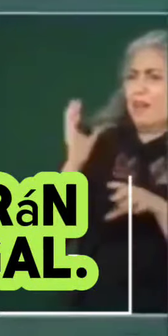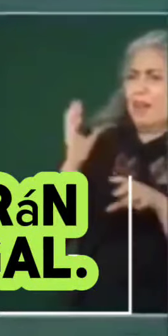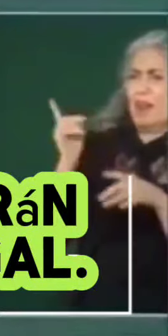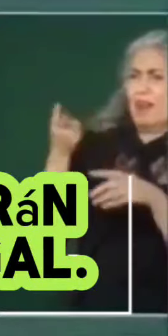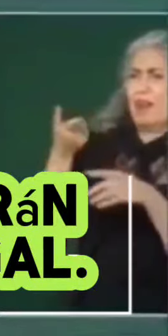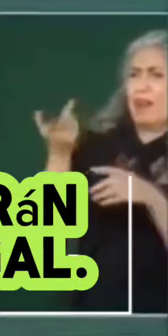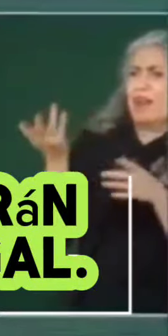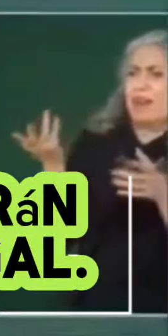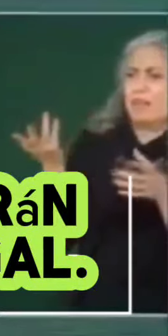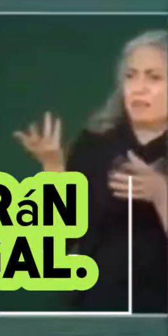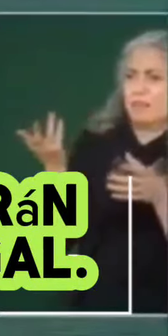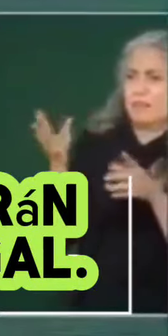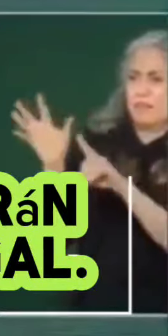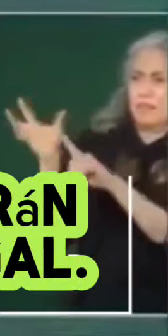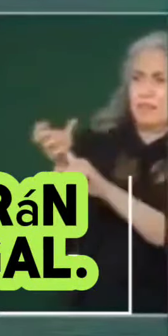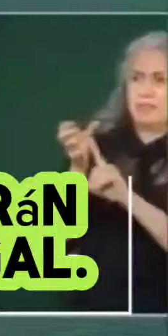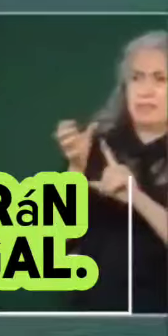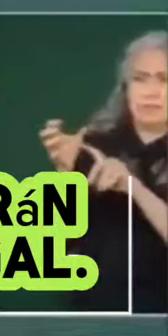o